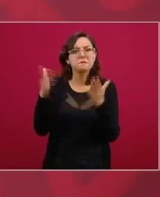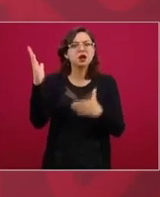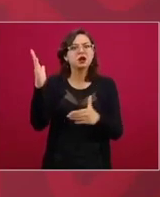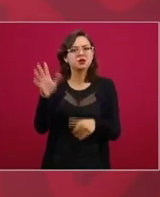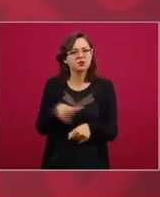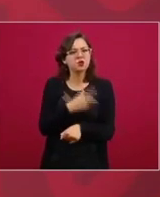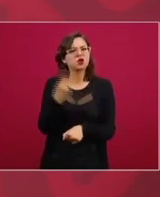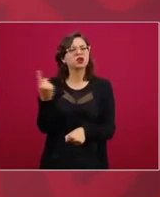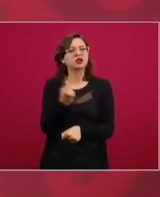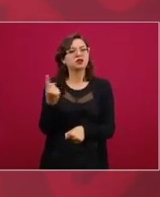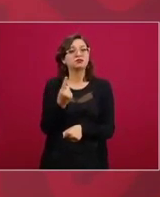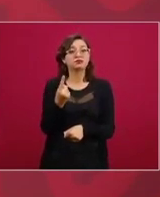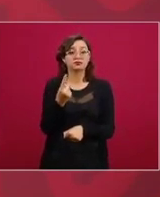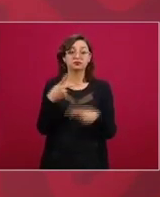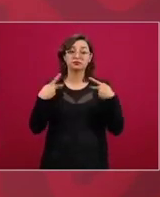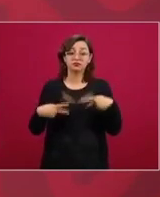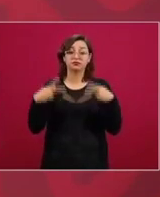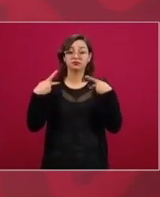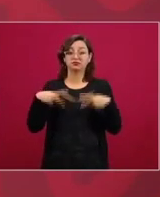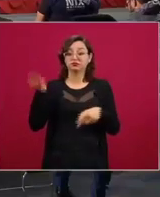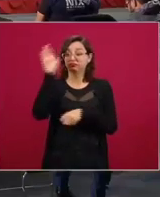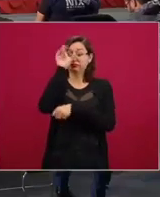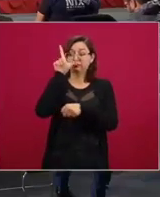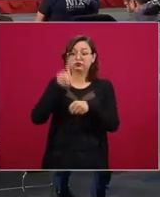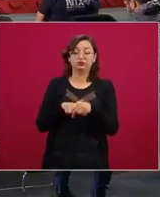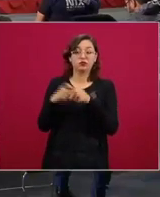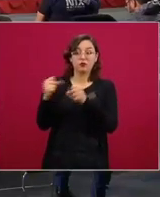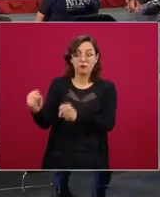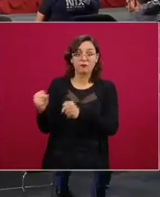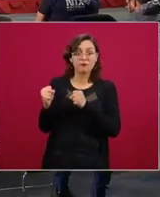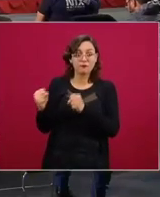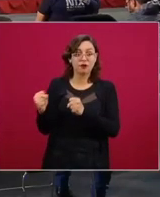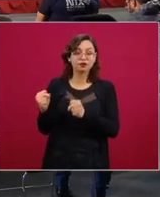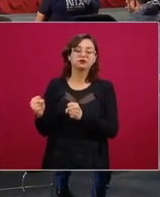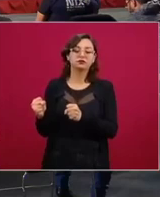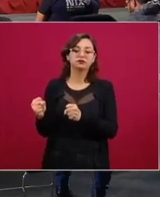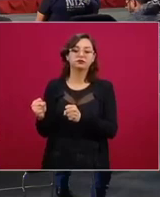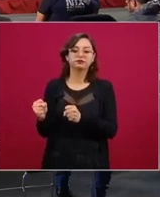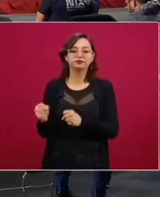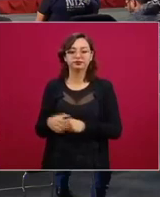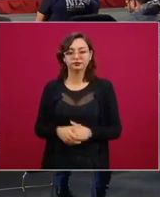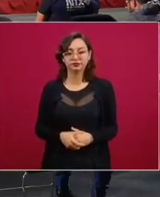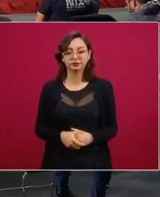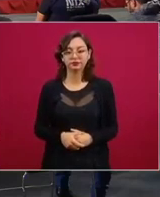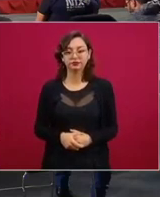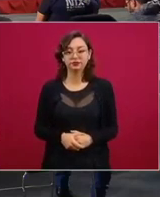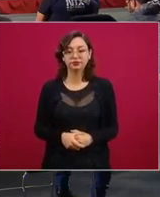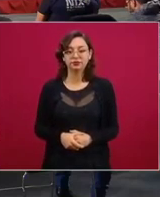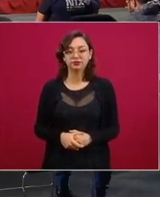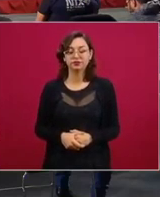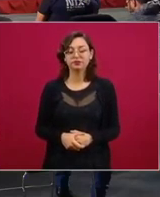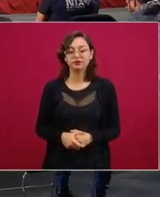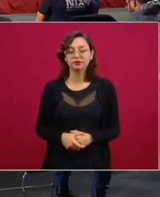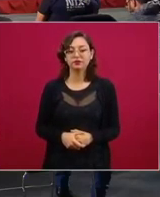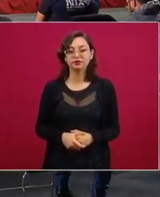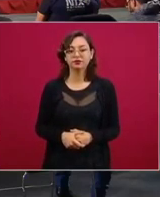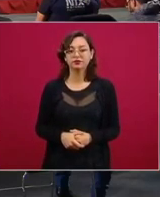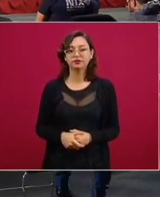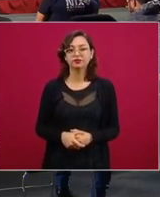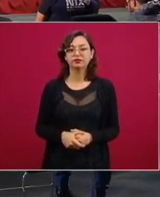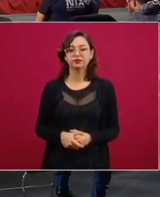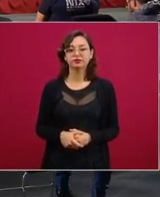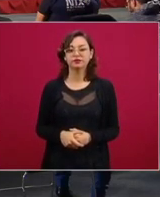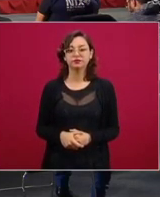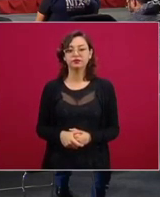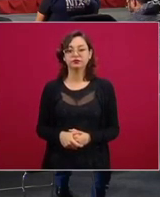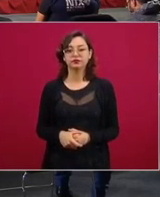la colegiatura. Es un detalle importante. Jalisco también mencionó lo mismo, que Jalisco iba a regresar el 1 de junio